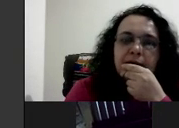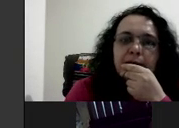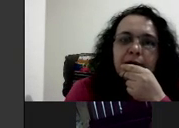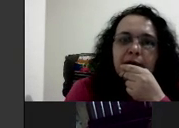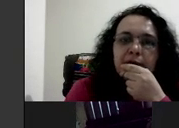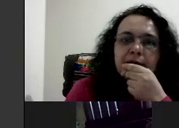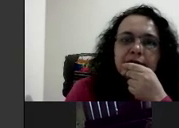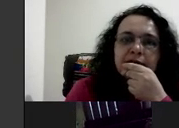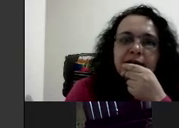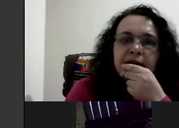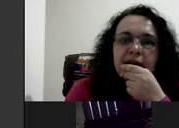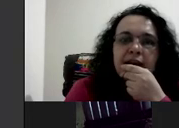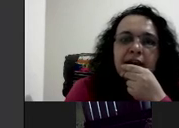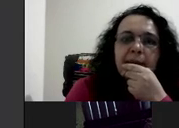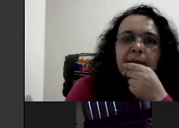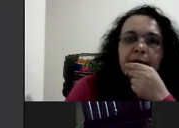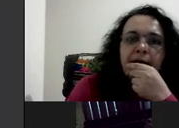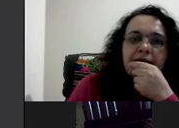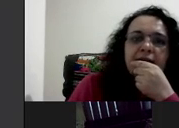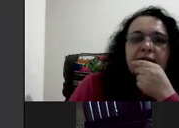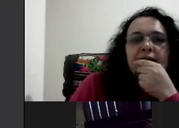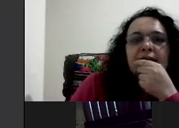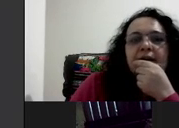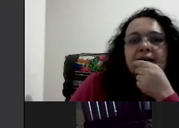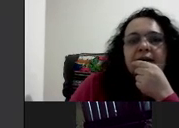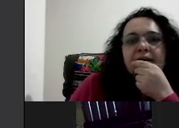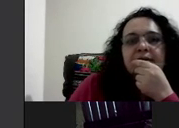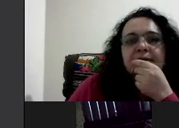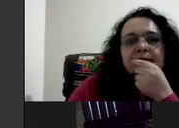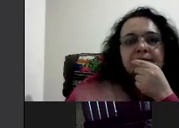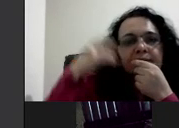puede ocupar como una posibilidad. Él puede